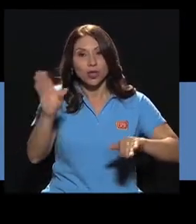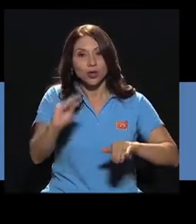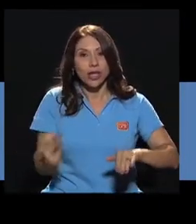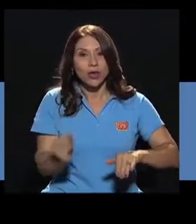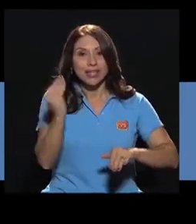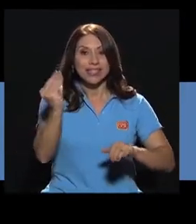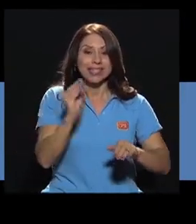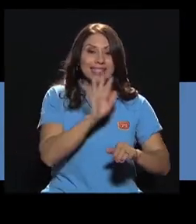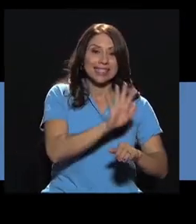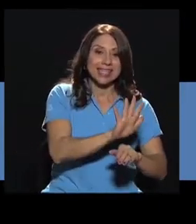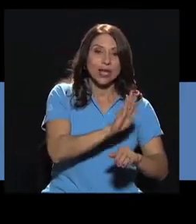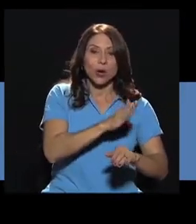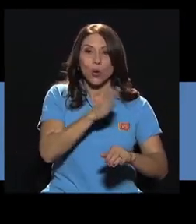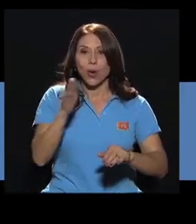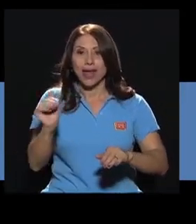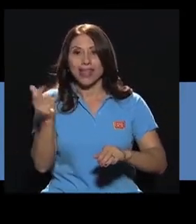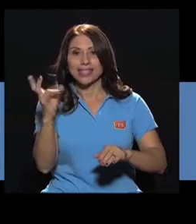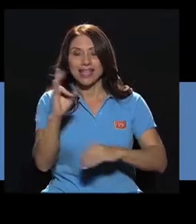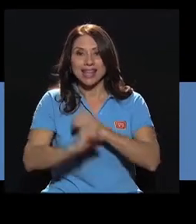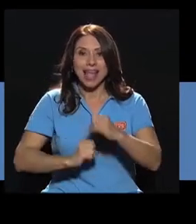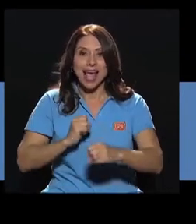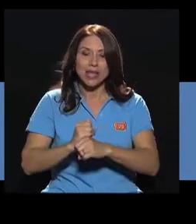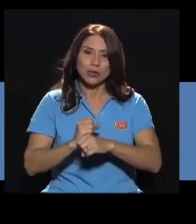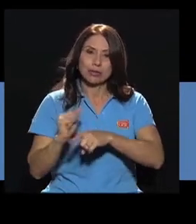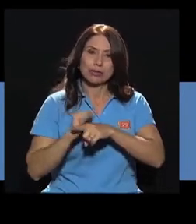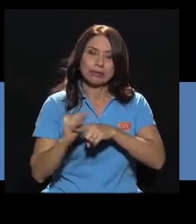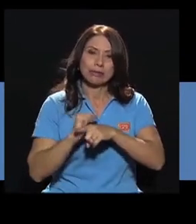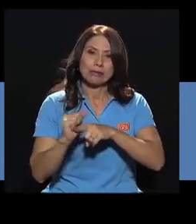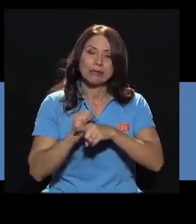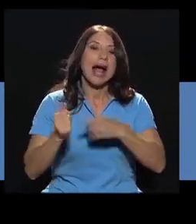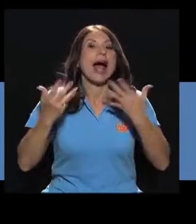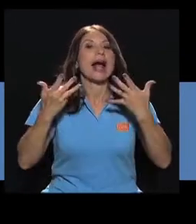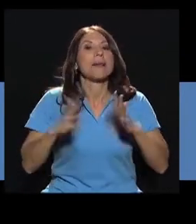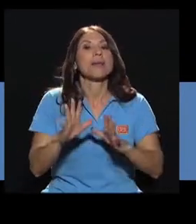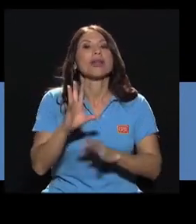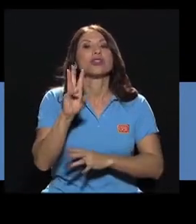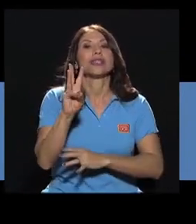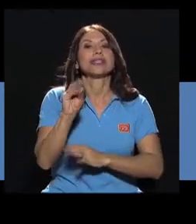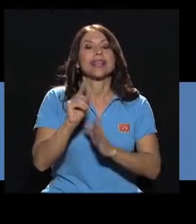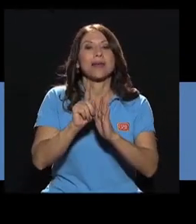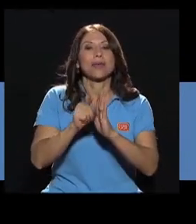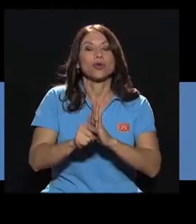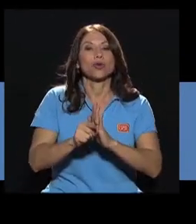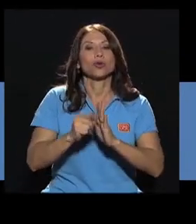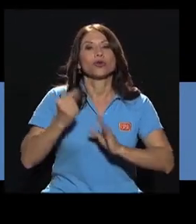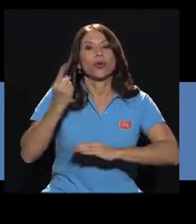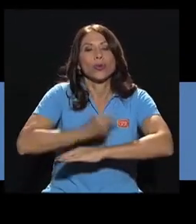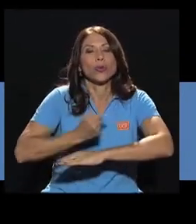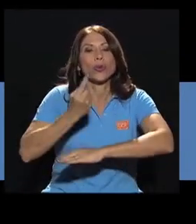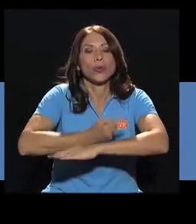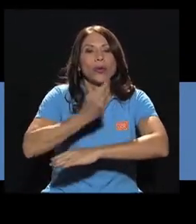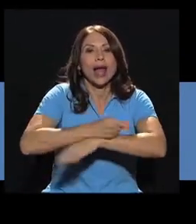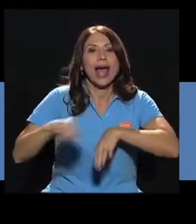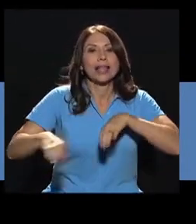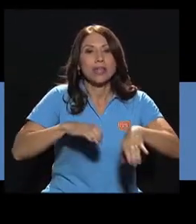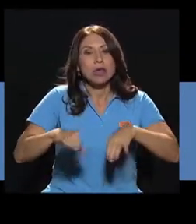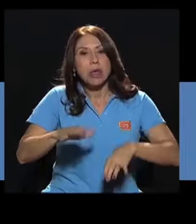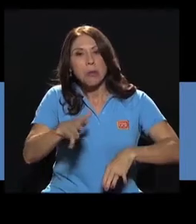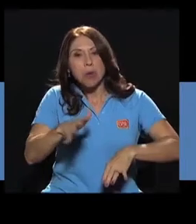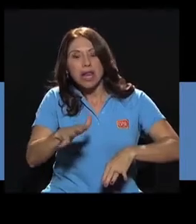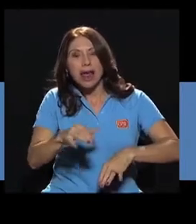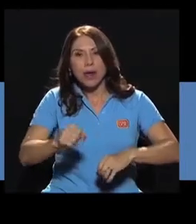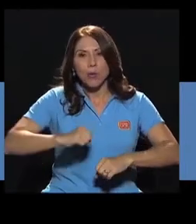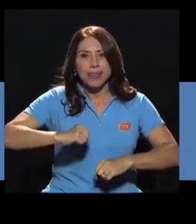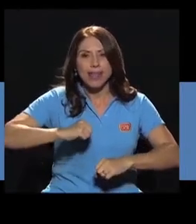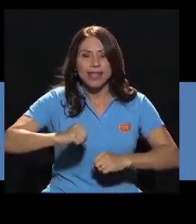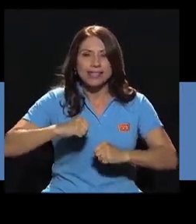niños y adolescentes de 5 a 17 años de edad, al menos 60 minutos diarios de actividad física moderada o